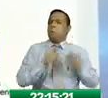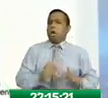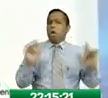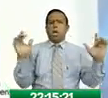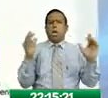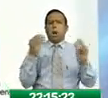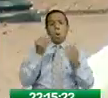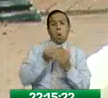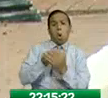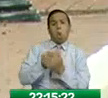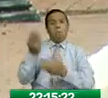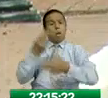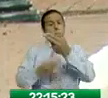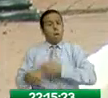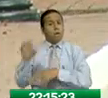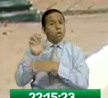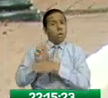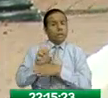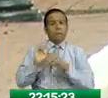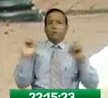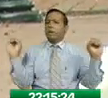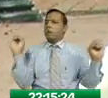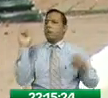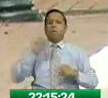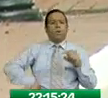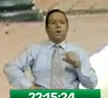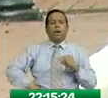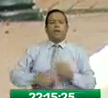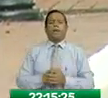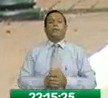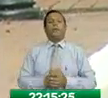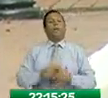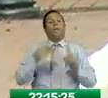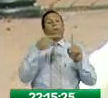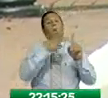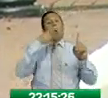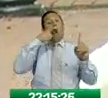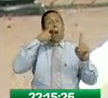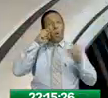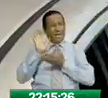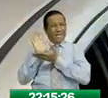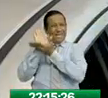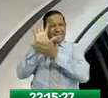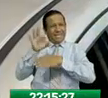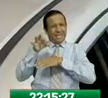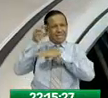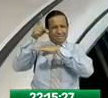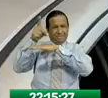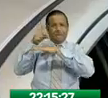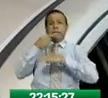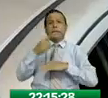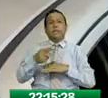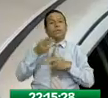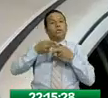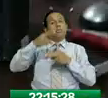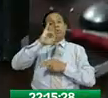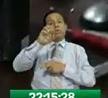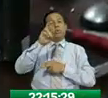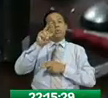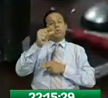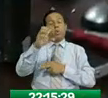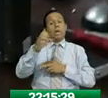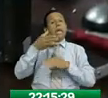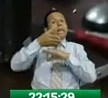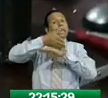Estado ecuatoriano. Por su parte, el presidente del directorio del IES, Jorge Guate, anunció que pronto se conocerán cómo se dieron los contratos en el